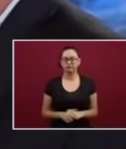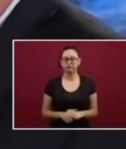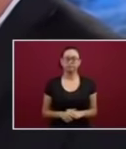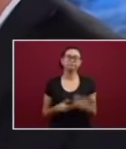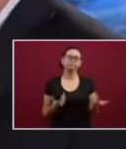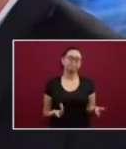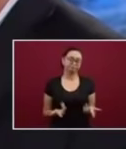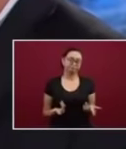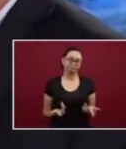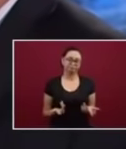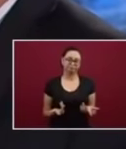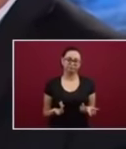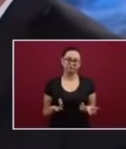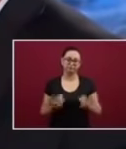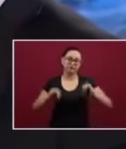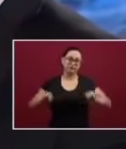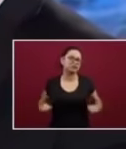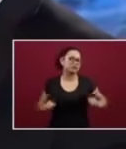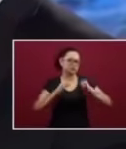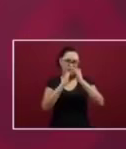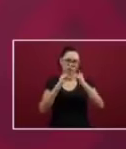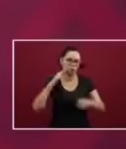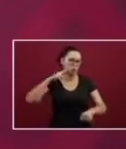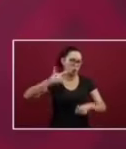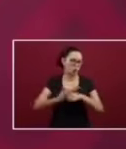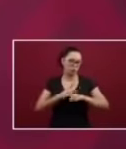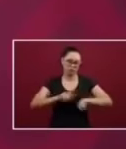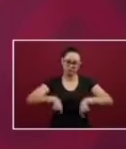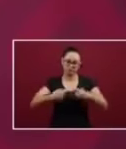incluirle en el nombre de devolver al pueblo lo robado,